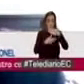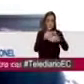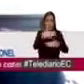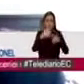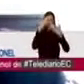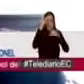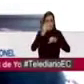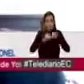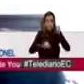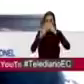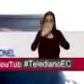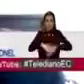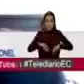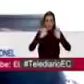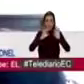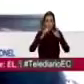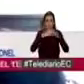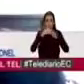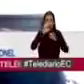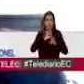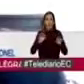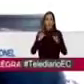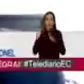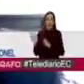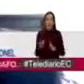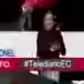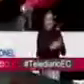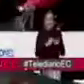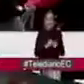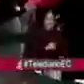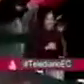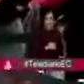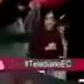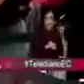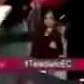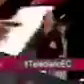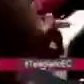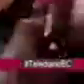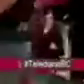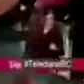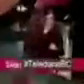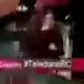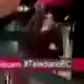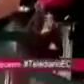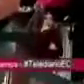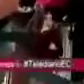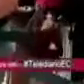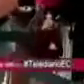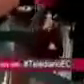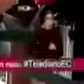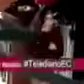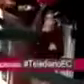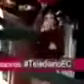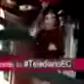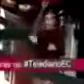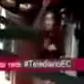sola esos consumos no en este periodo de excepción. ARCONEL, acotó su director, controlará que las